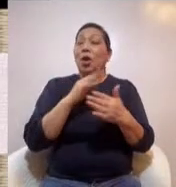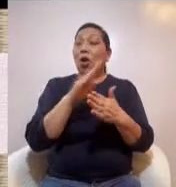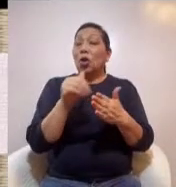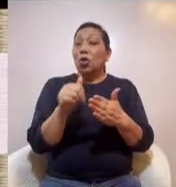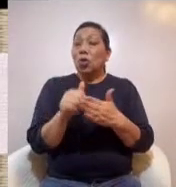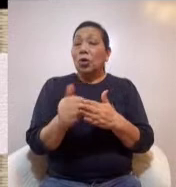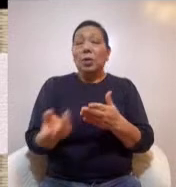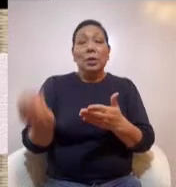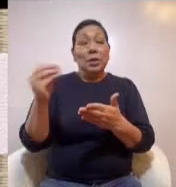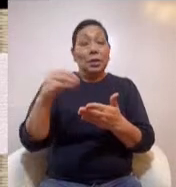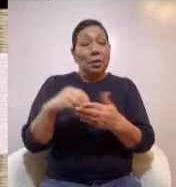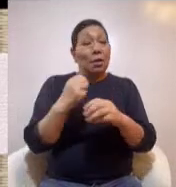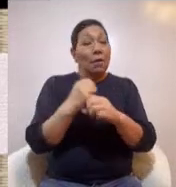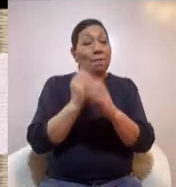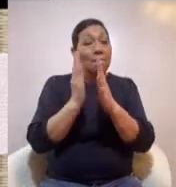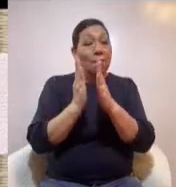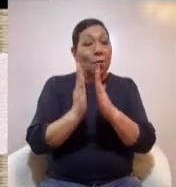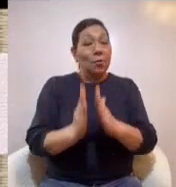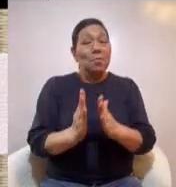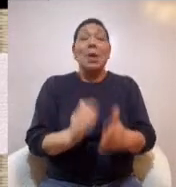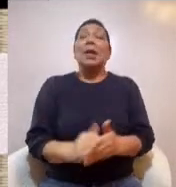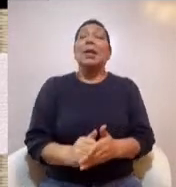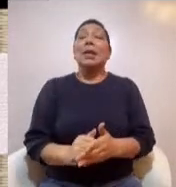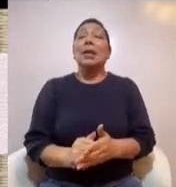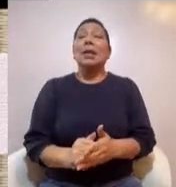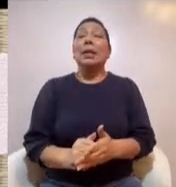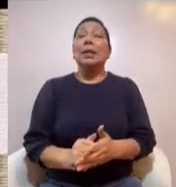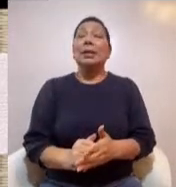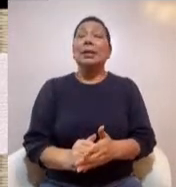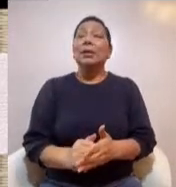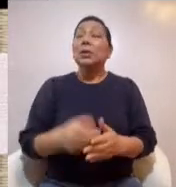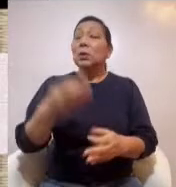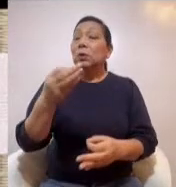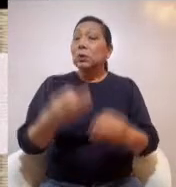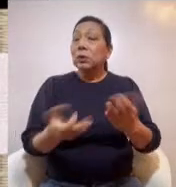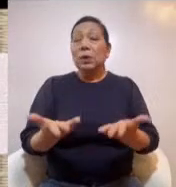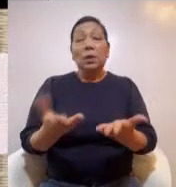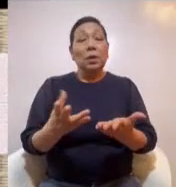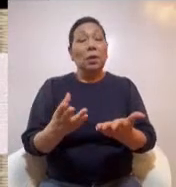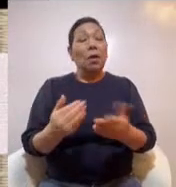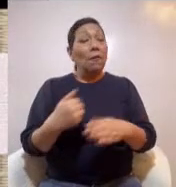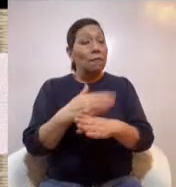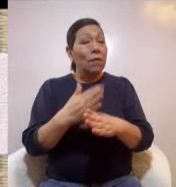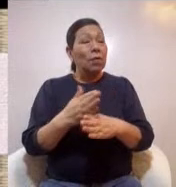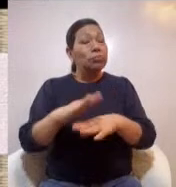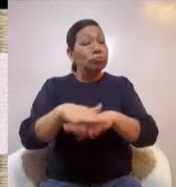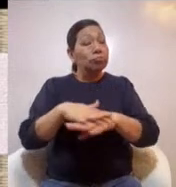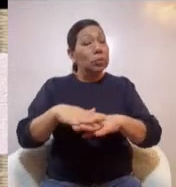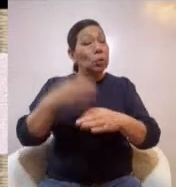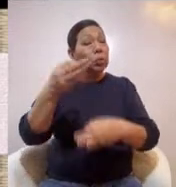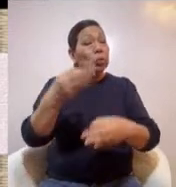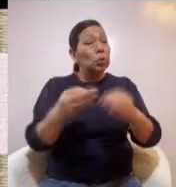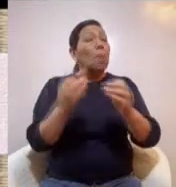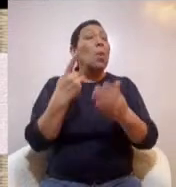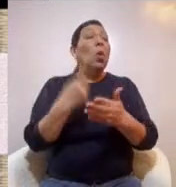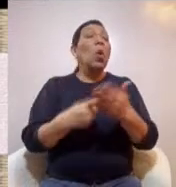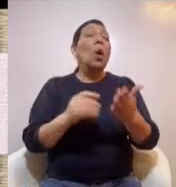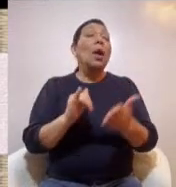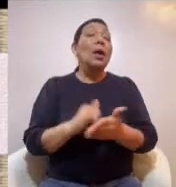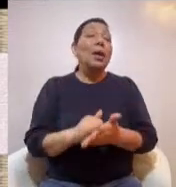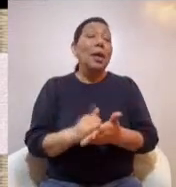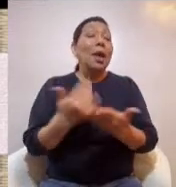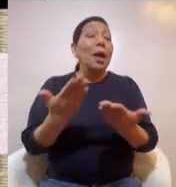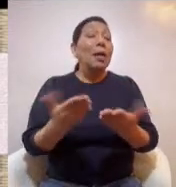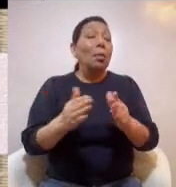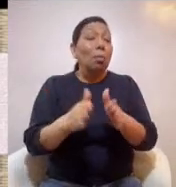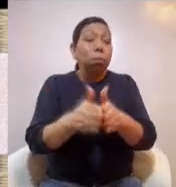tiene, digamos, todos los componentes formales que requiere la judicatura o el sistema de administración de justicia, por